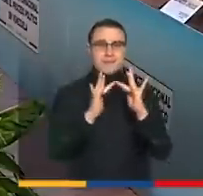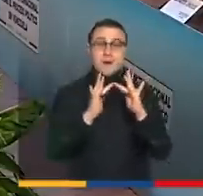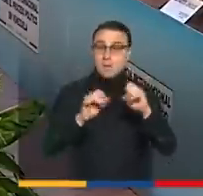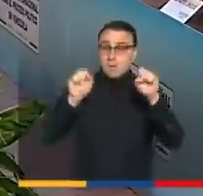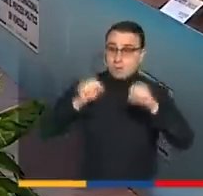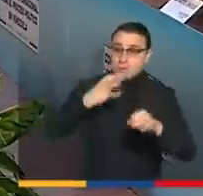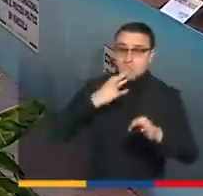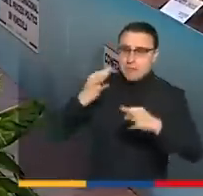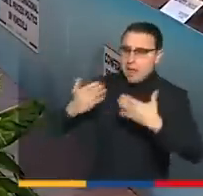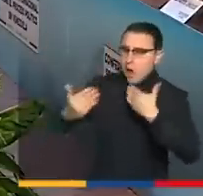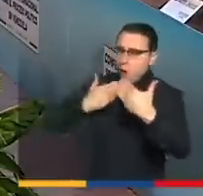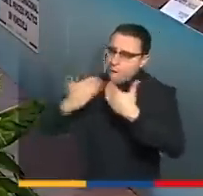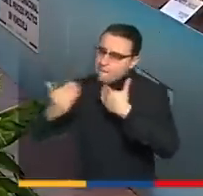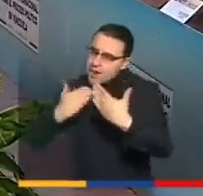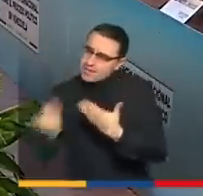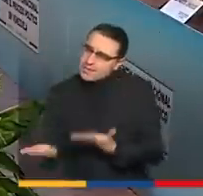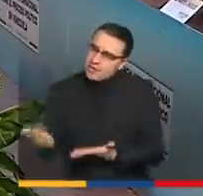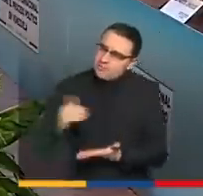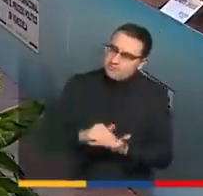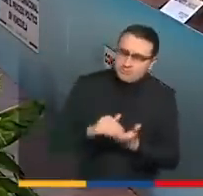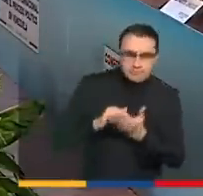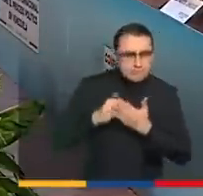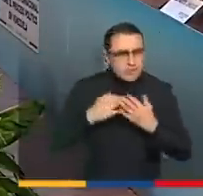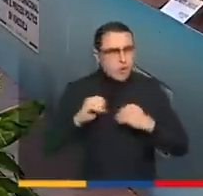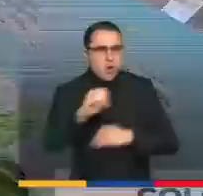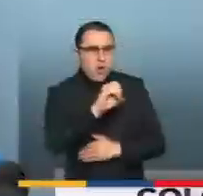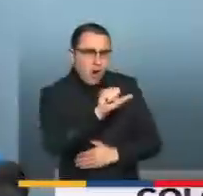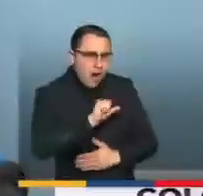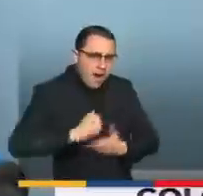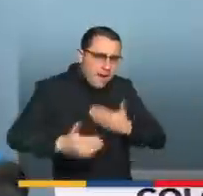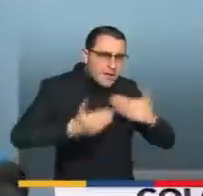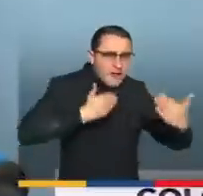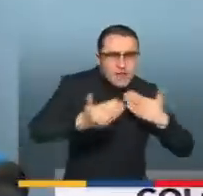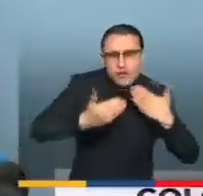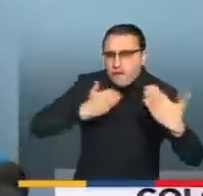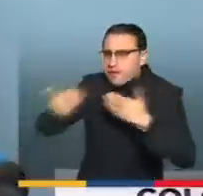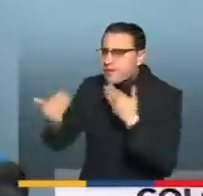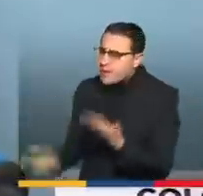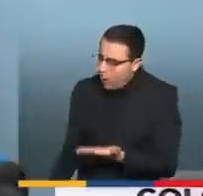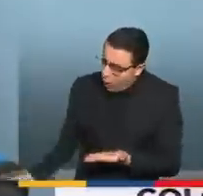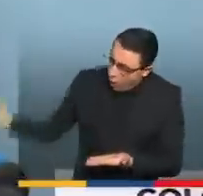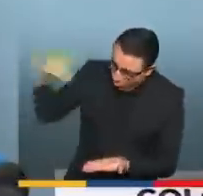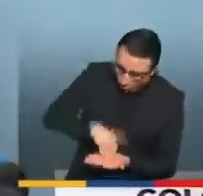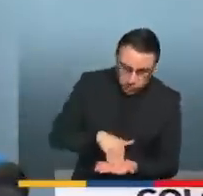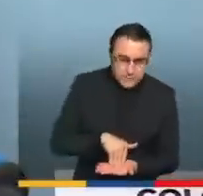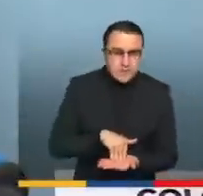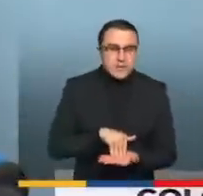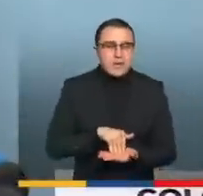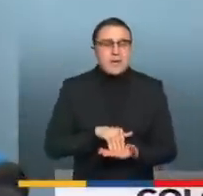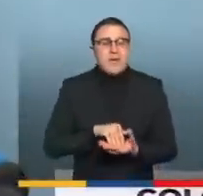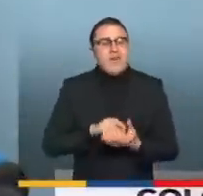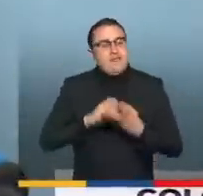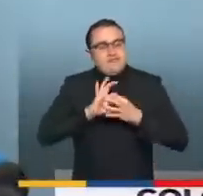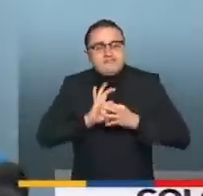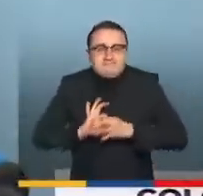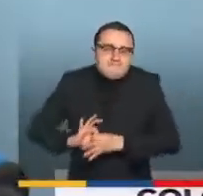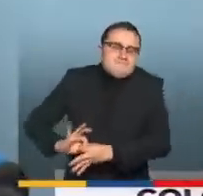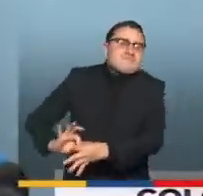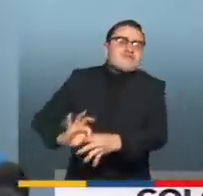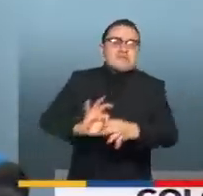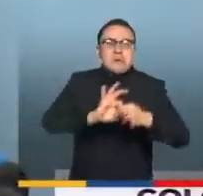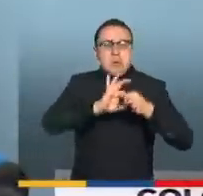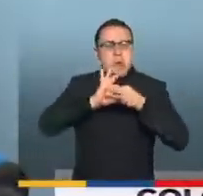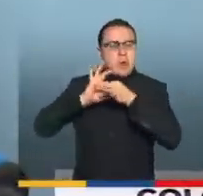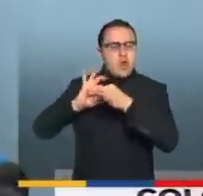en unos y en otros y en unas y en otras de tal manera que podamos profundizar un proyecto